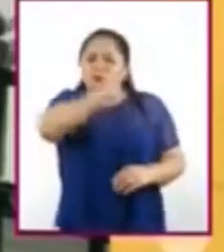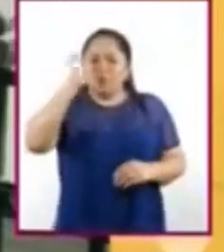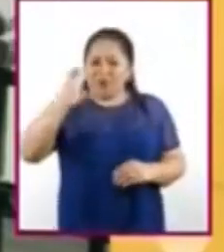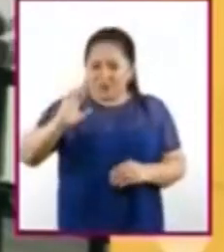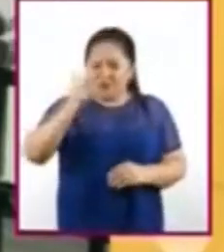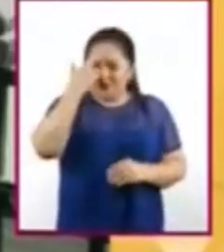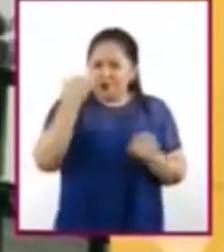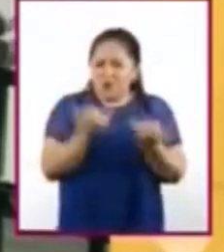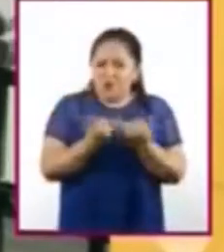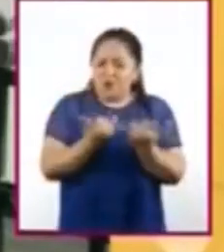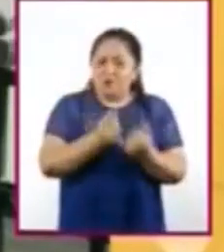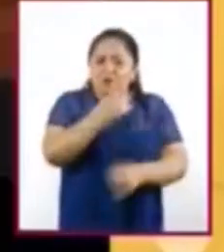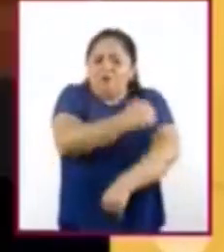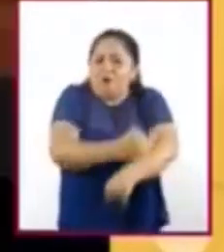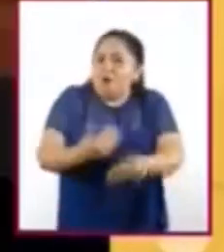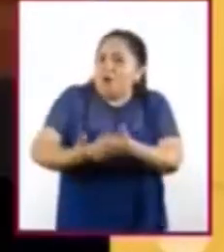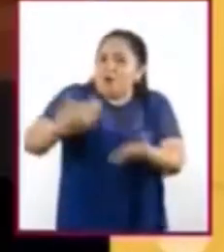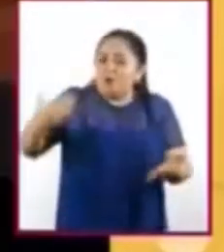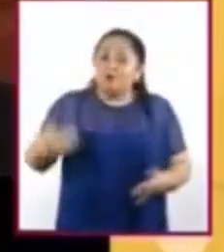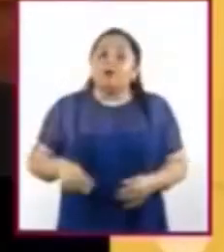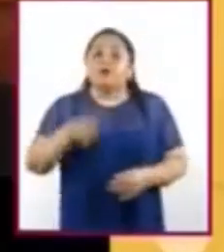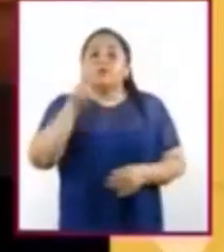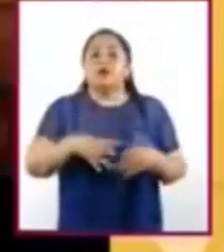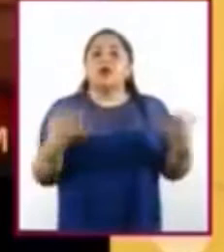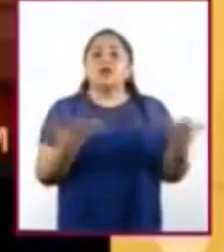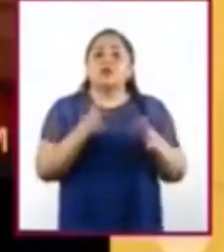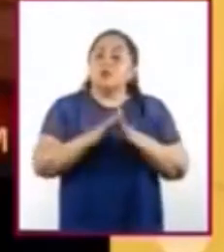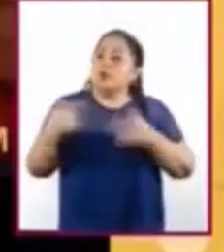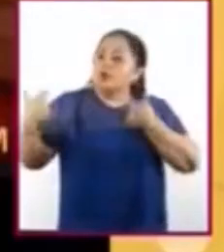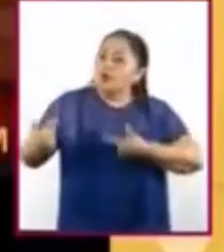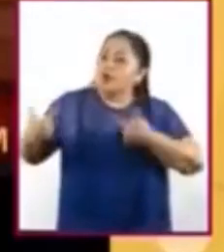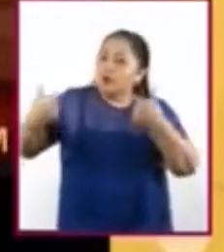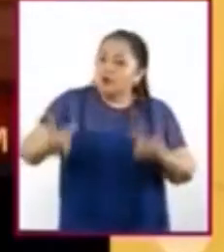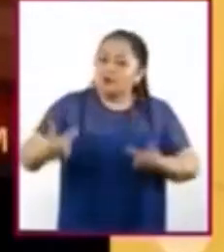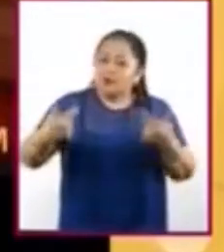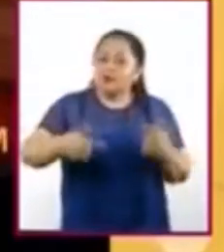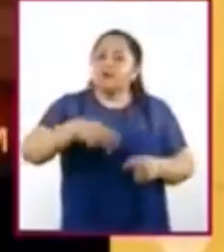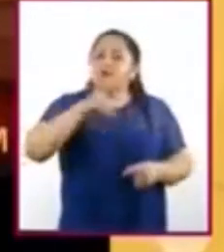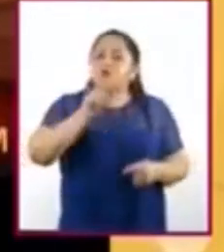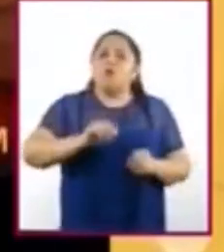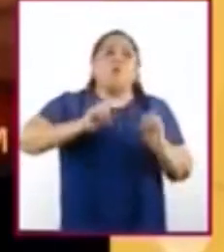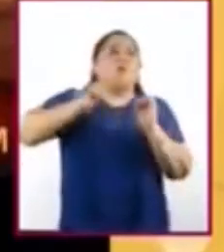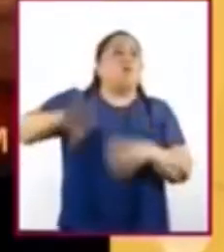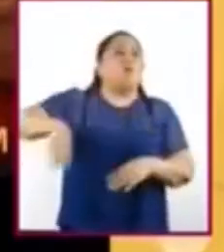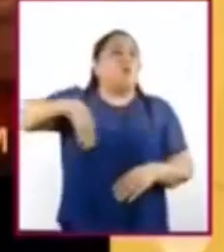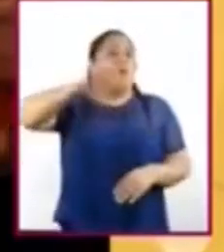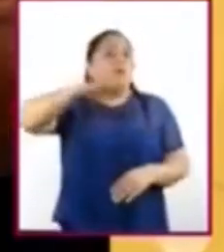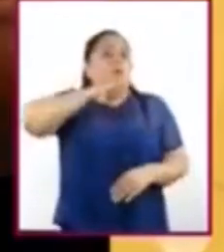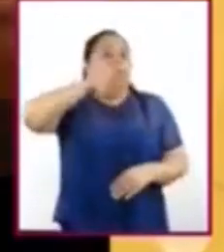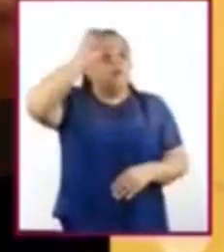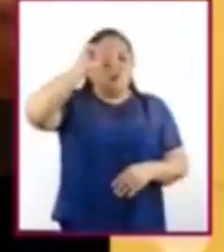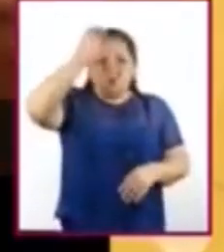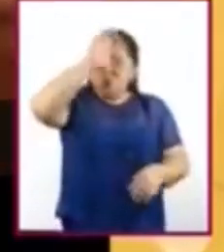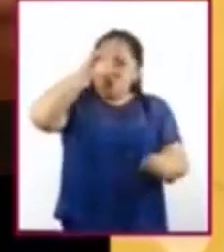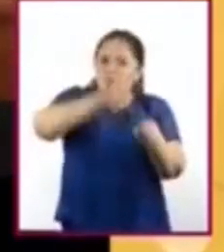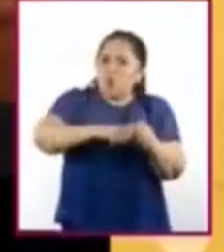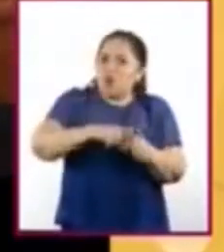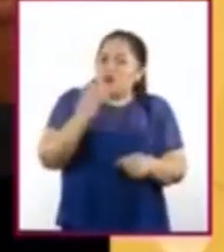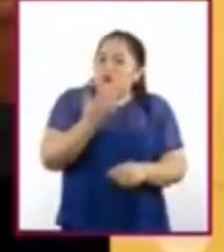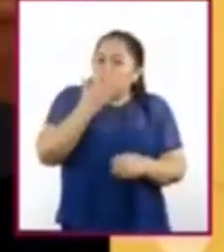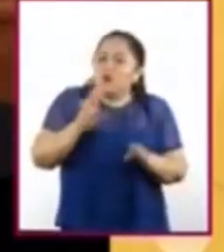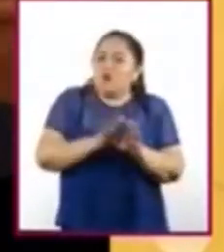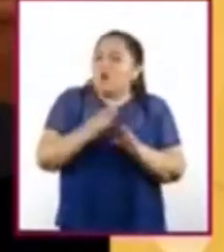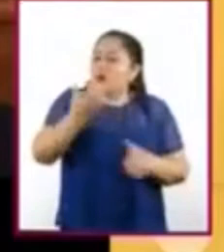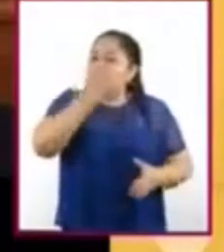fotografías de los parientes. Nos hace ser generaciones que no quedan en el Alzheimer cultural, es decir, que